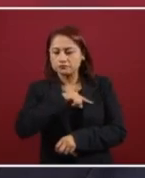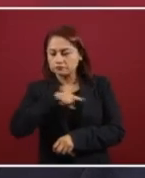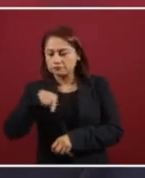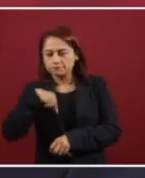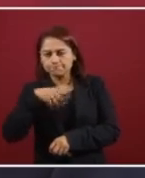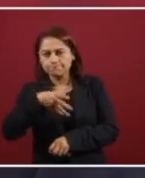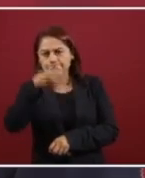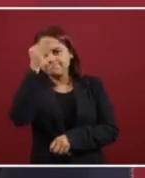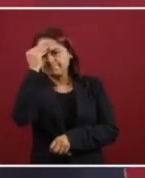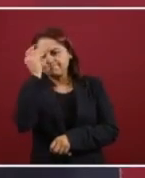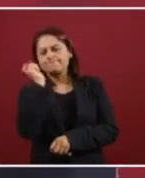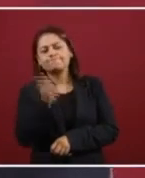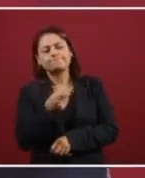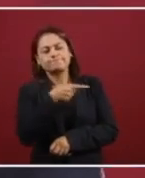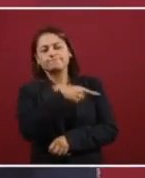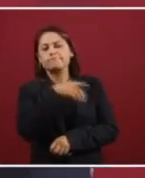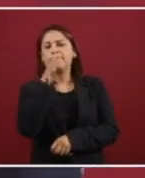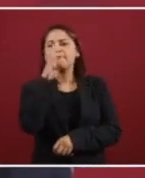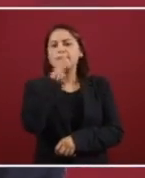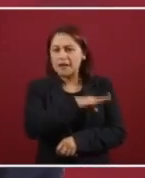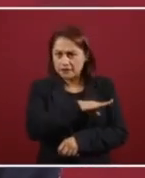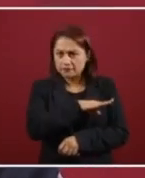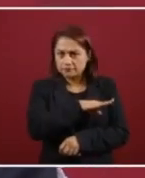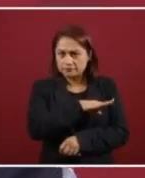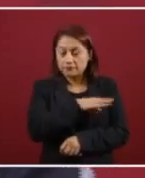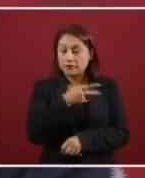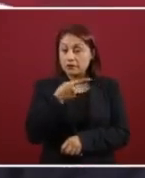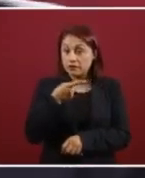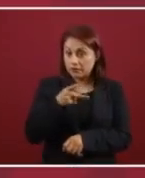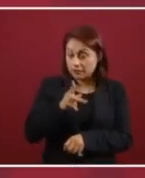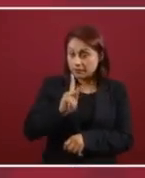y que no íbamos nosotros como